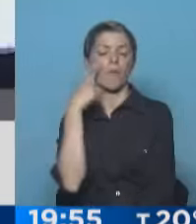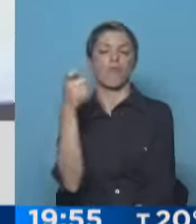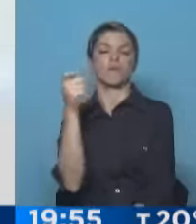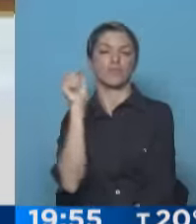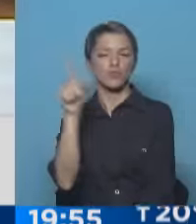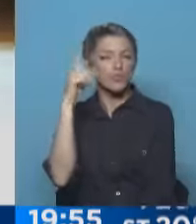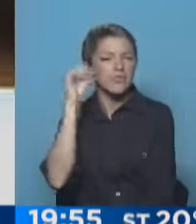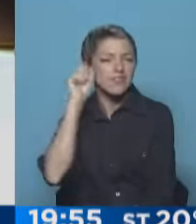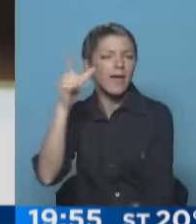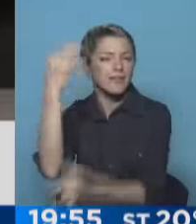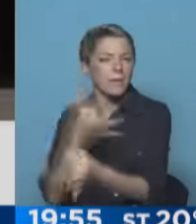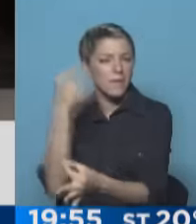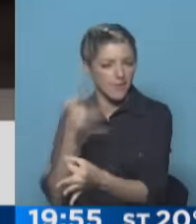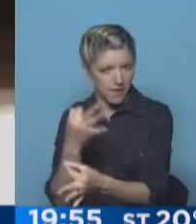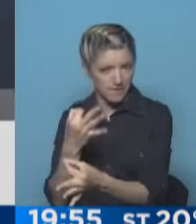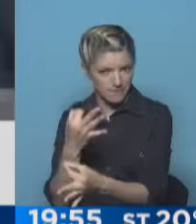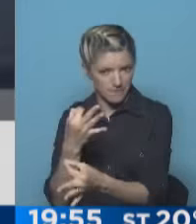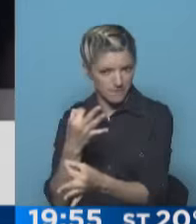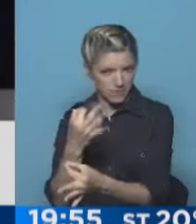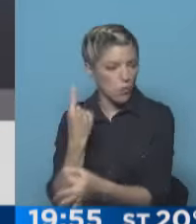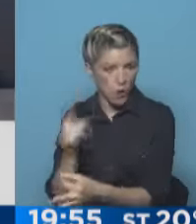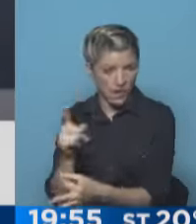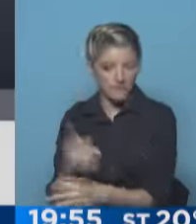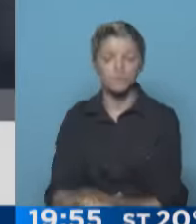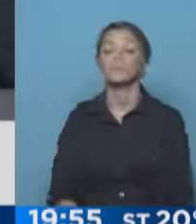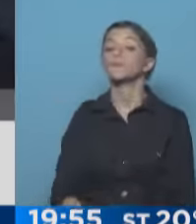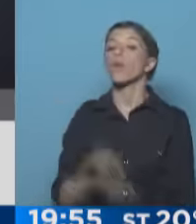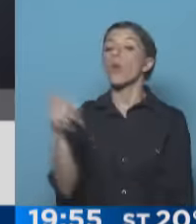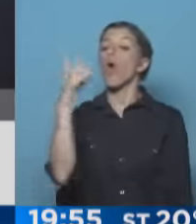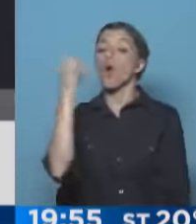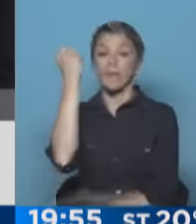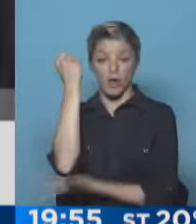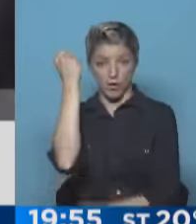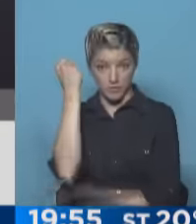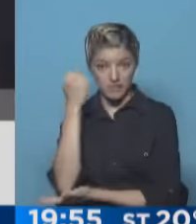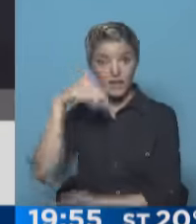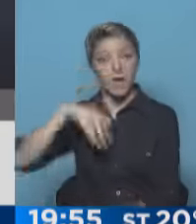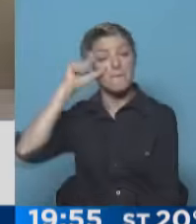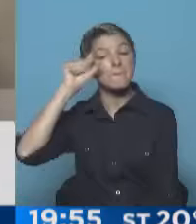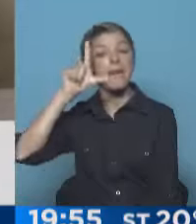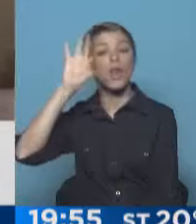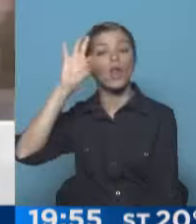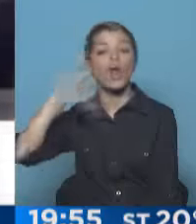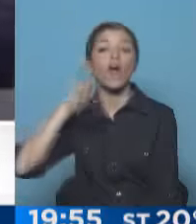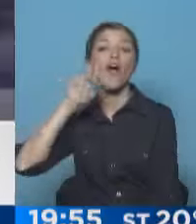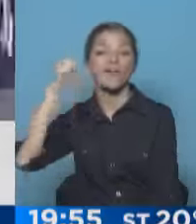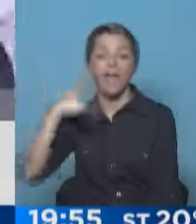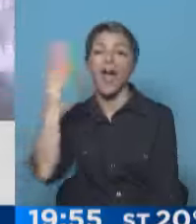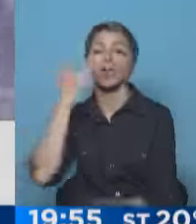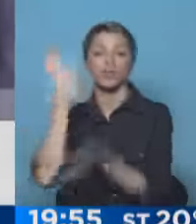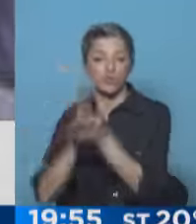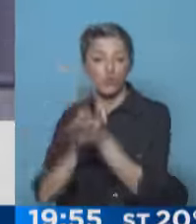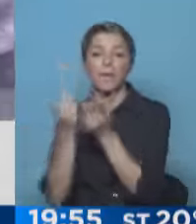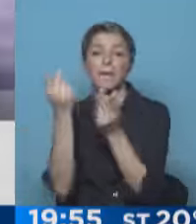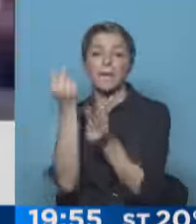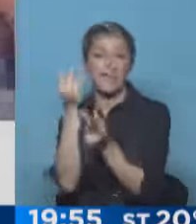detrás de la palabra cambio cuando el economista Carlos melconian habló de devaluación ajuste y de los salarios